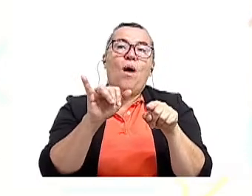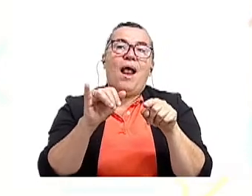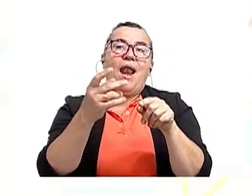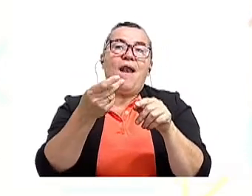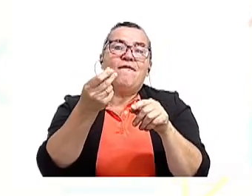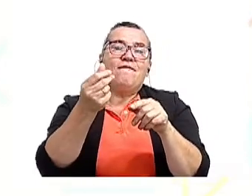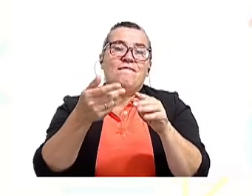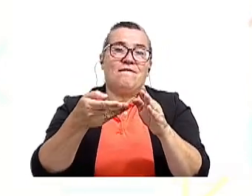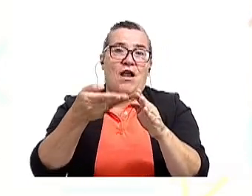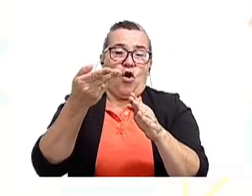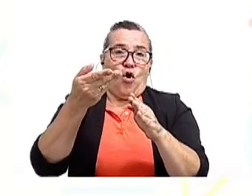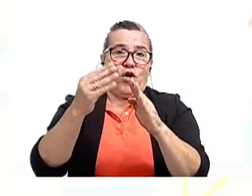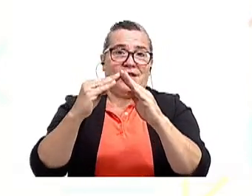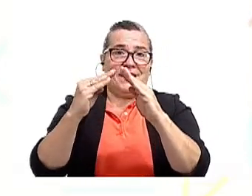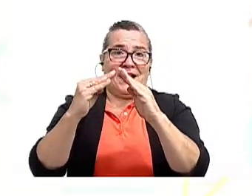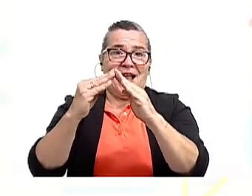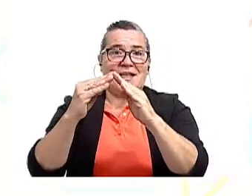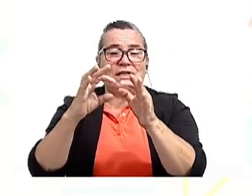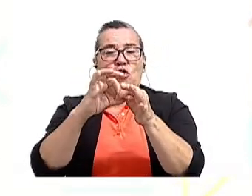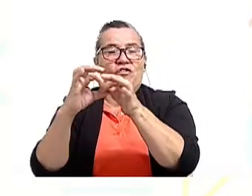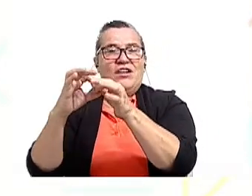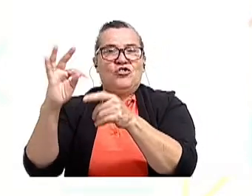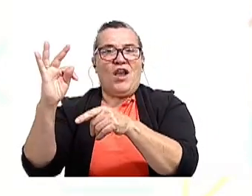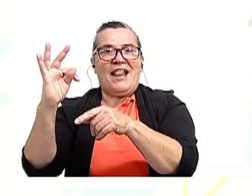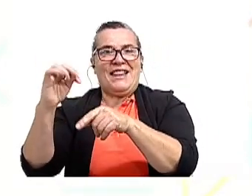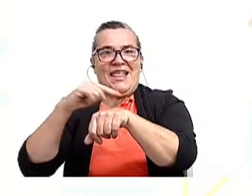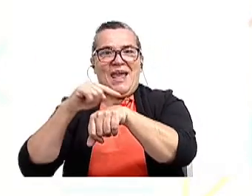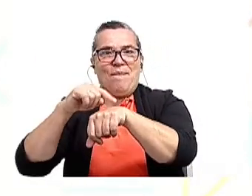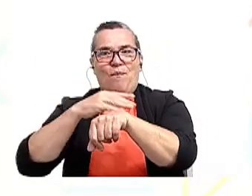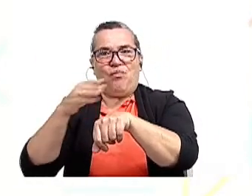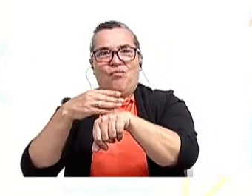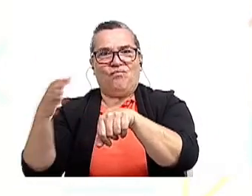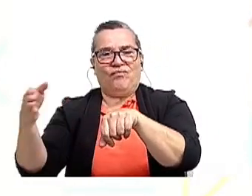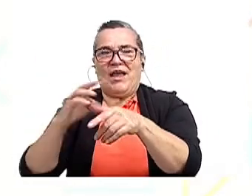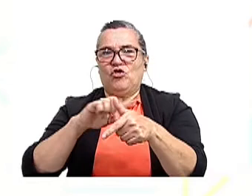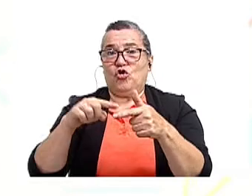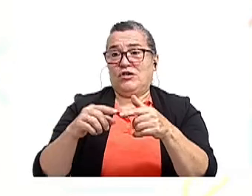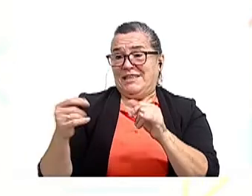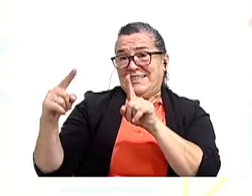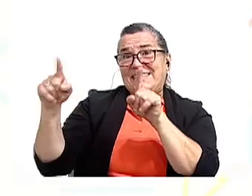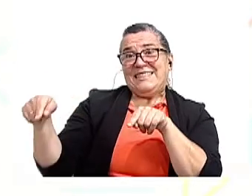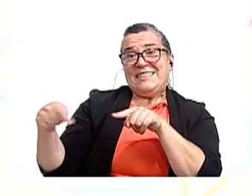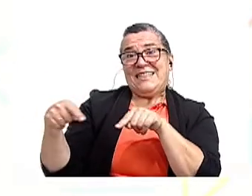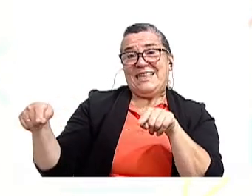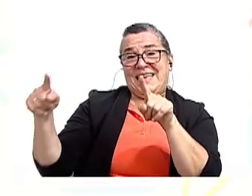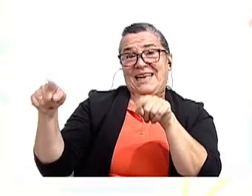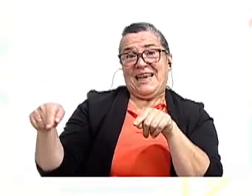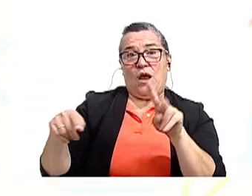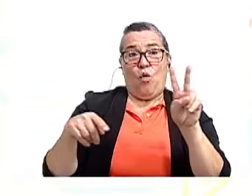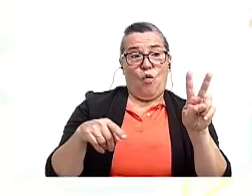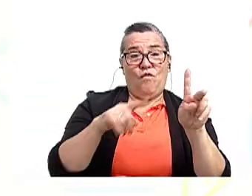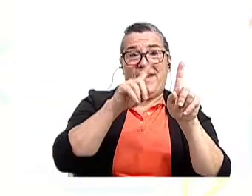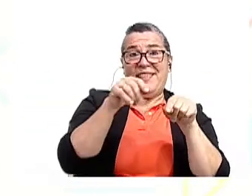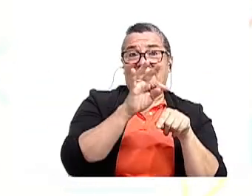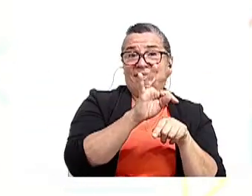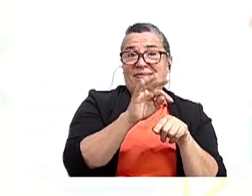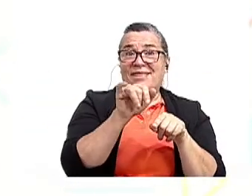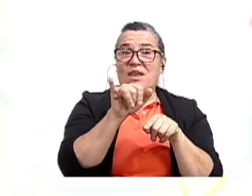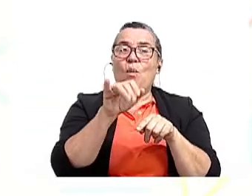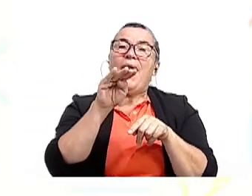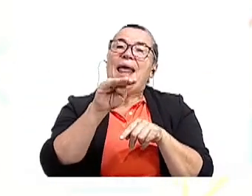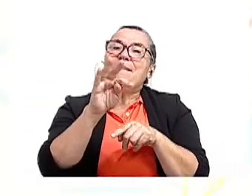y t va a ser el tiempo transcurrido. Por lo tanto, el criterio va a ser V de t igual a mt más